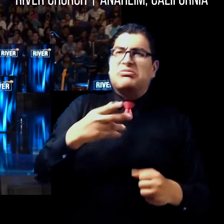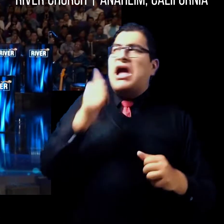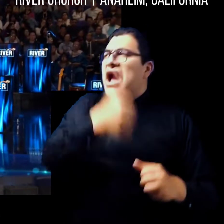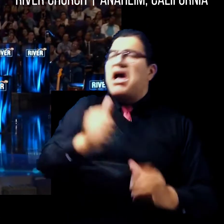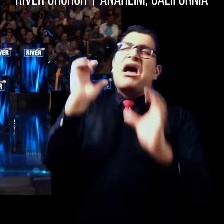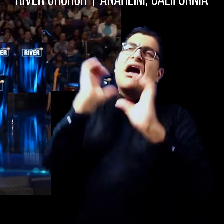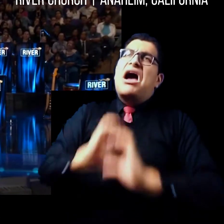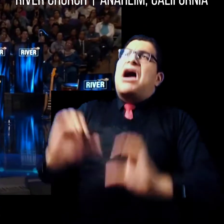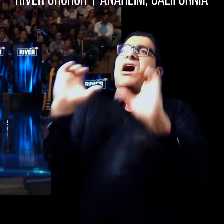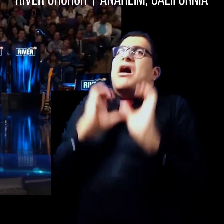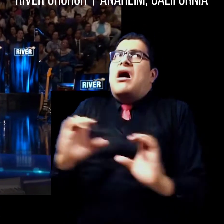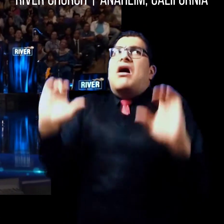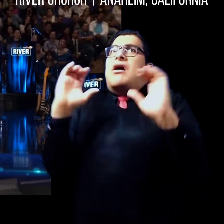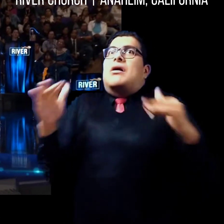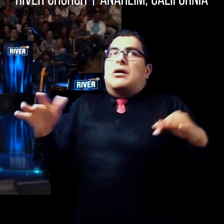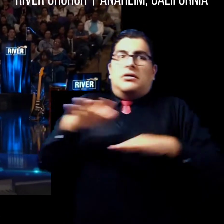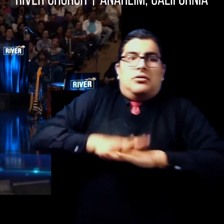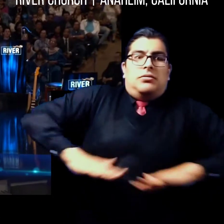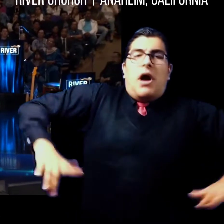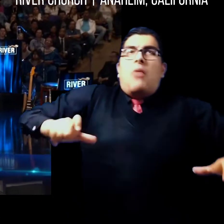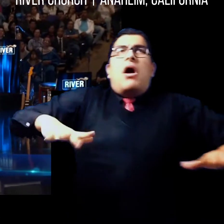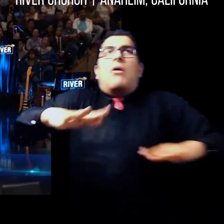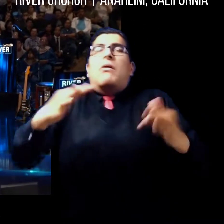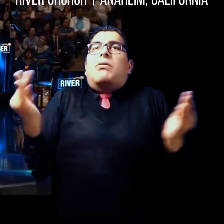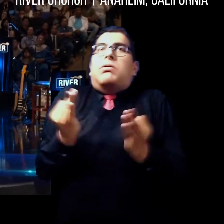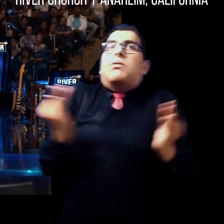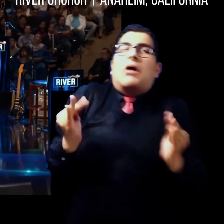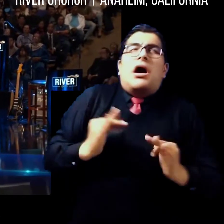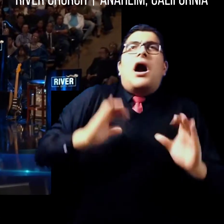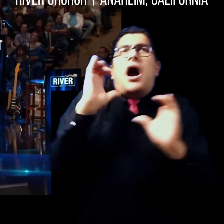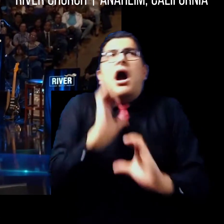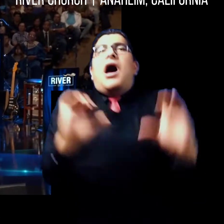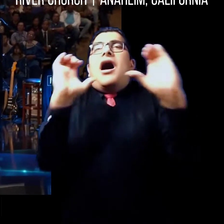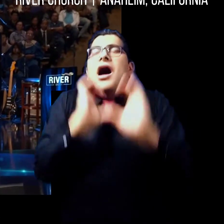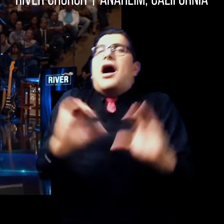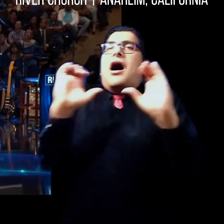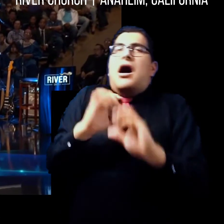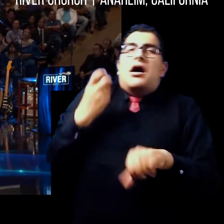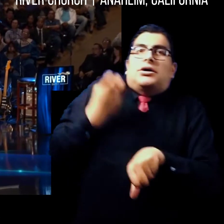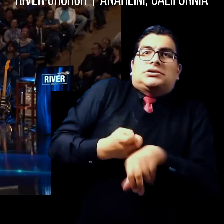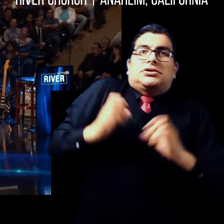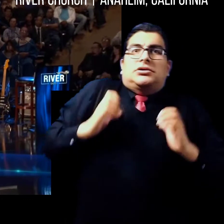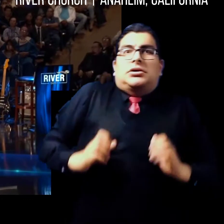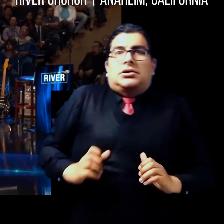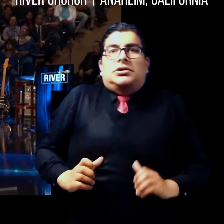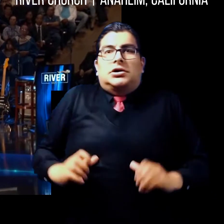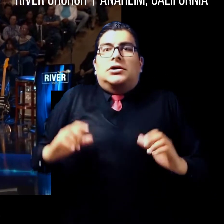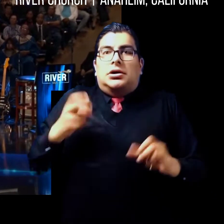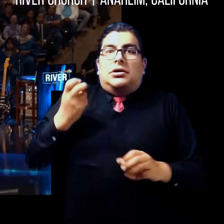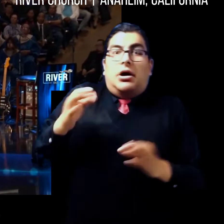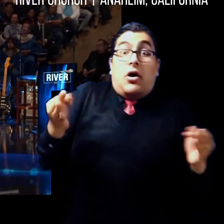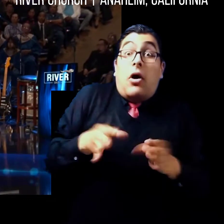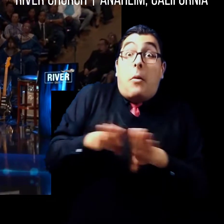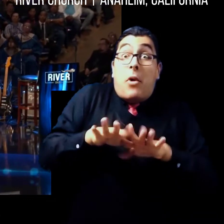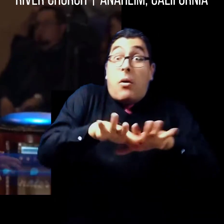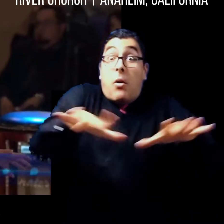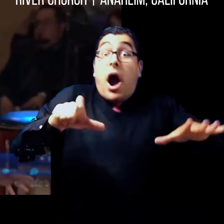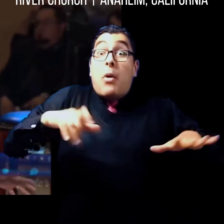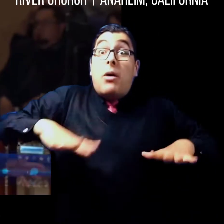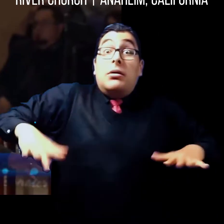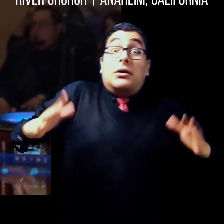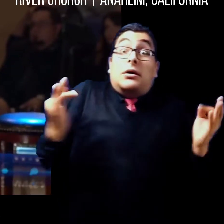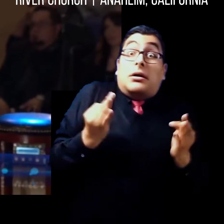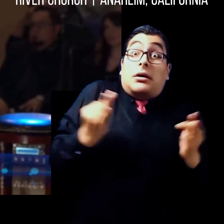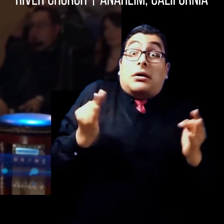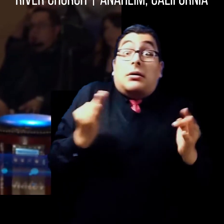cantando y cantando y cantando, se le iban estumeciendo se le ponían duros los miembros, las extremidades, las piernas, e